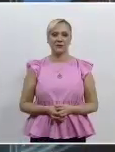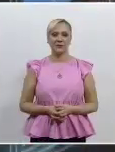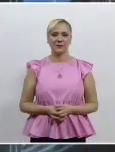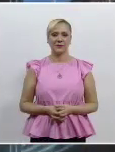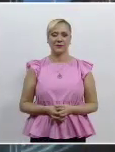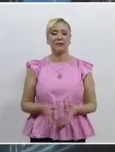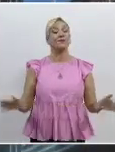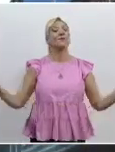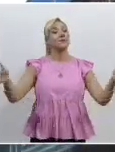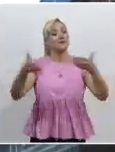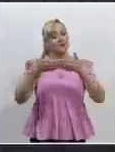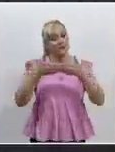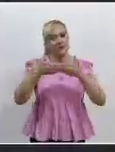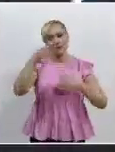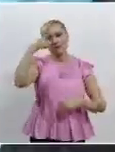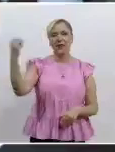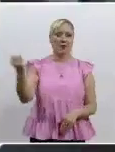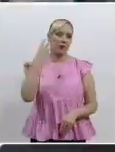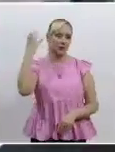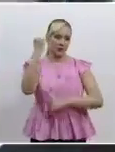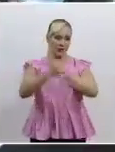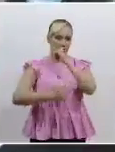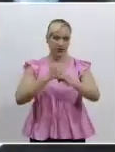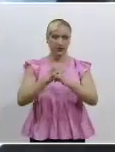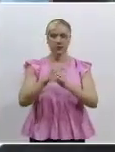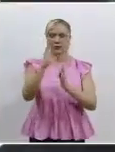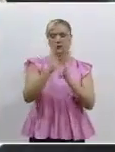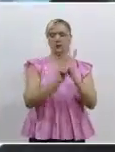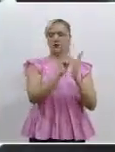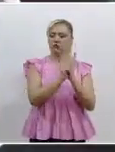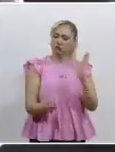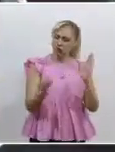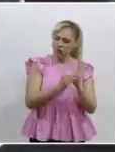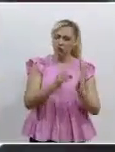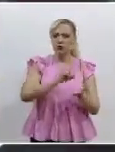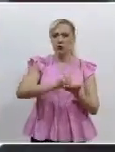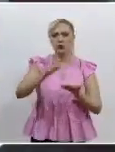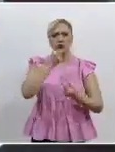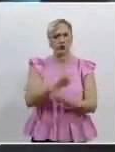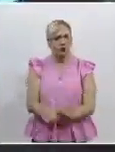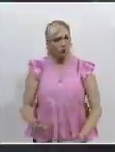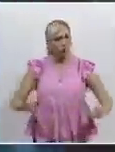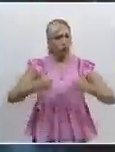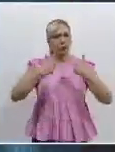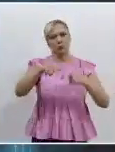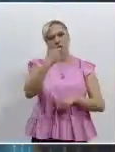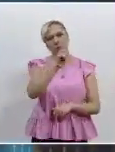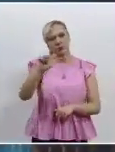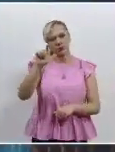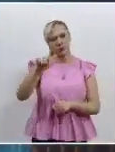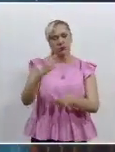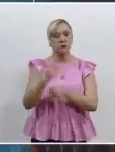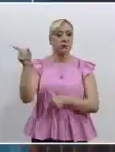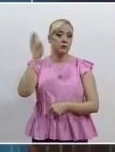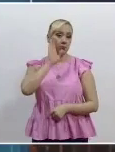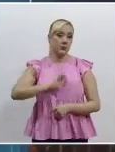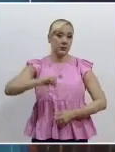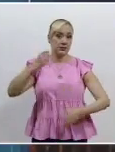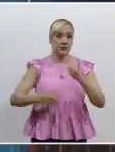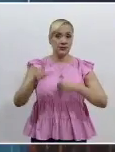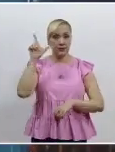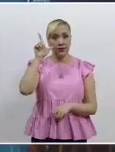Al clausurar los trabajos del Foro Internacional sobre Constitucionalización de los Derechos de la Niñez y la Adolescencia, el ministro Javier